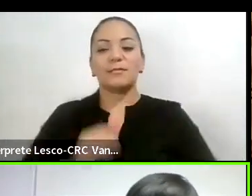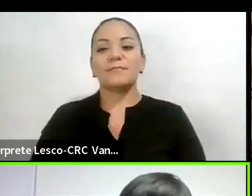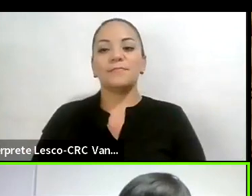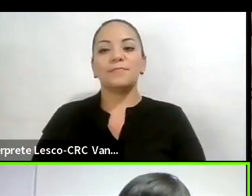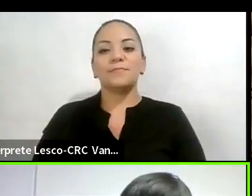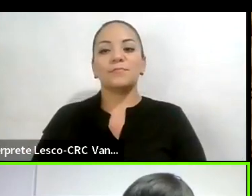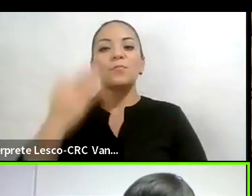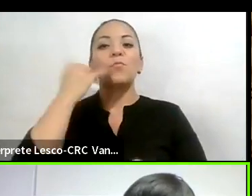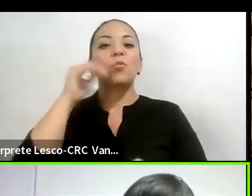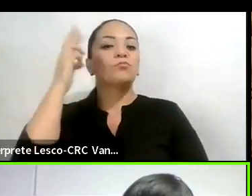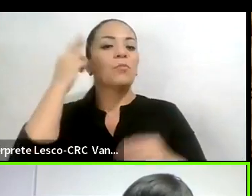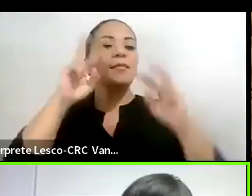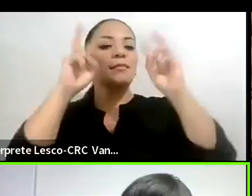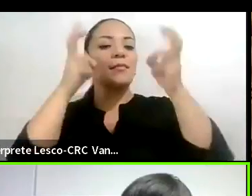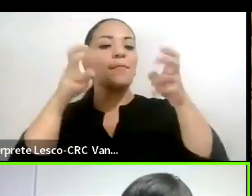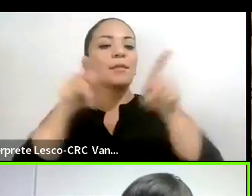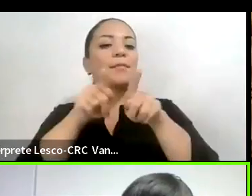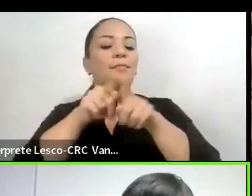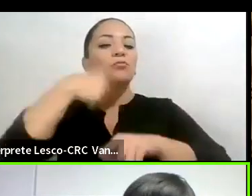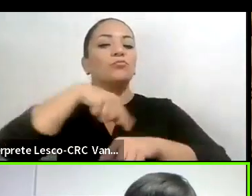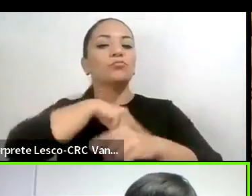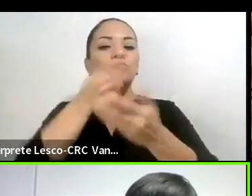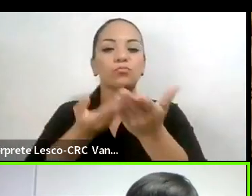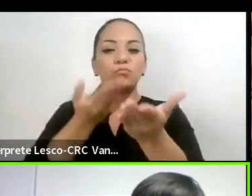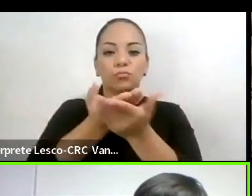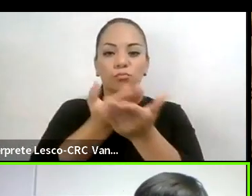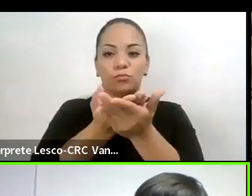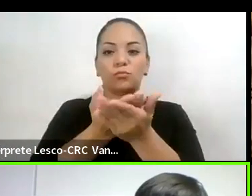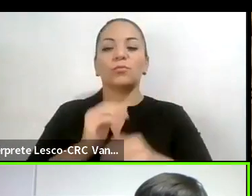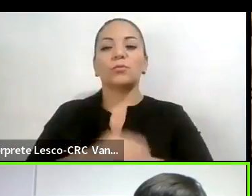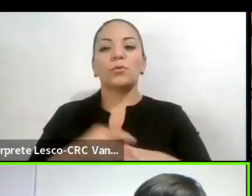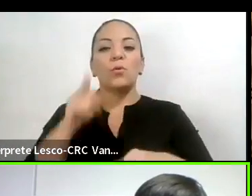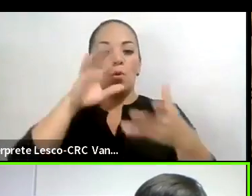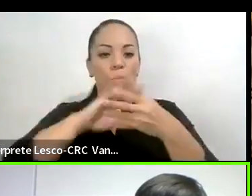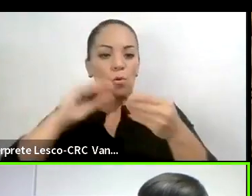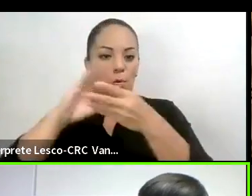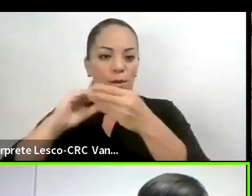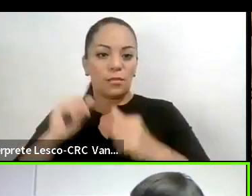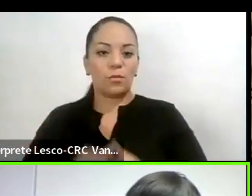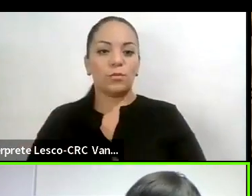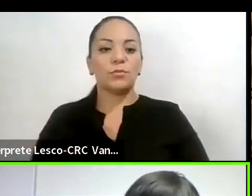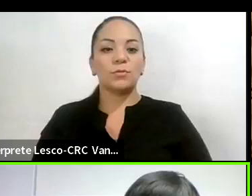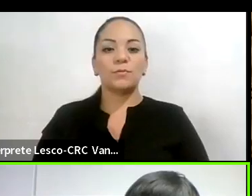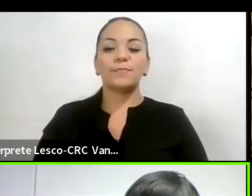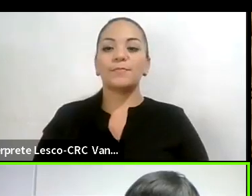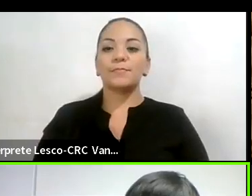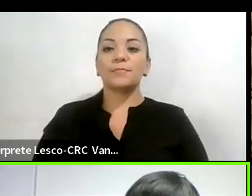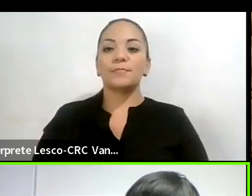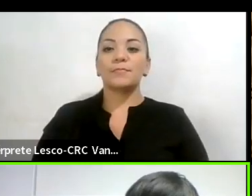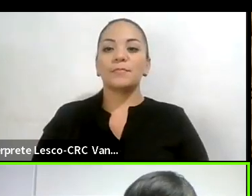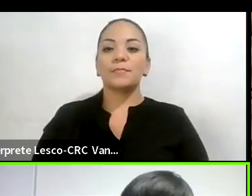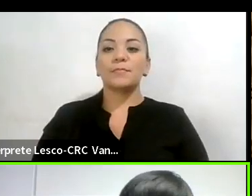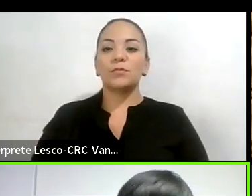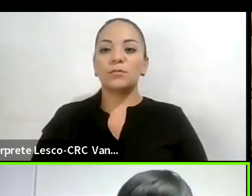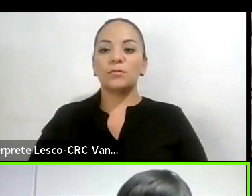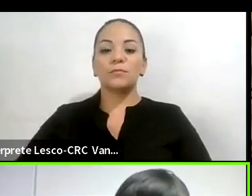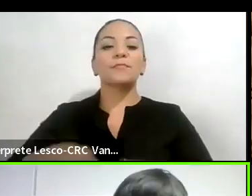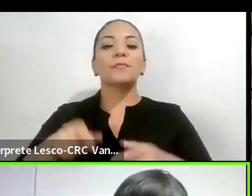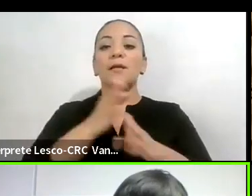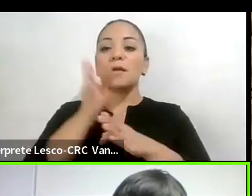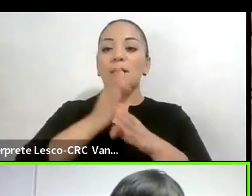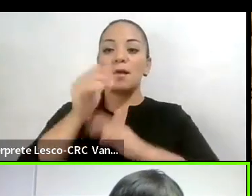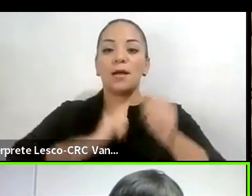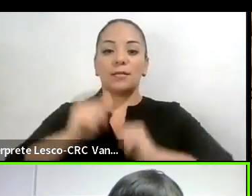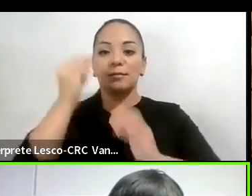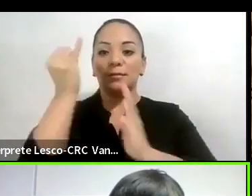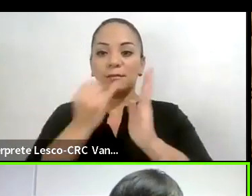la temática también que estamos planteando con estos cuentos. De parte de la Escuela de Arte Escénico, muy felices de